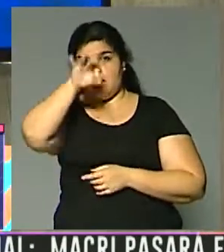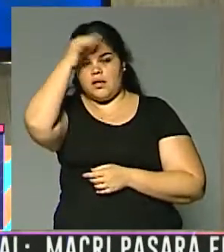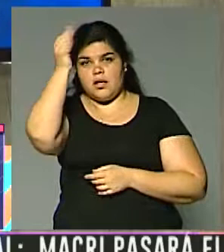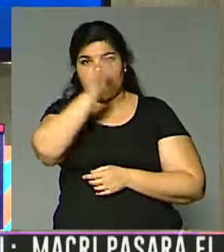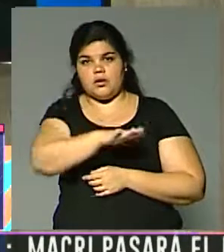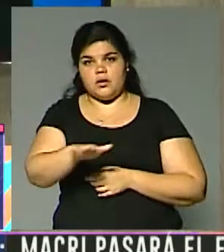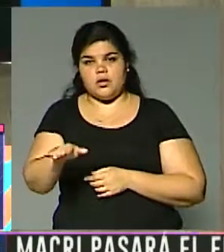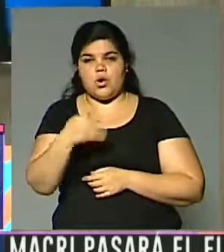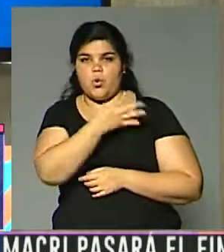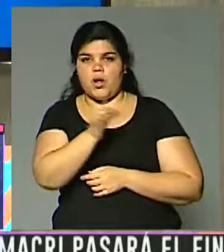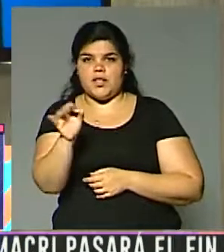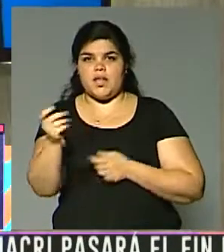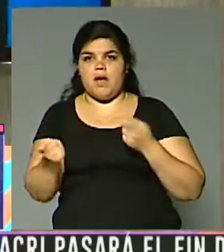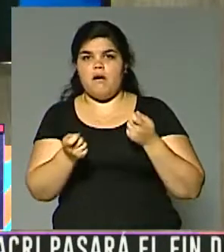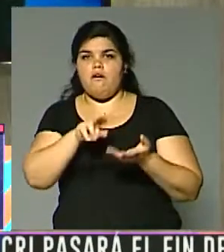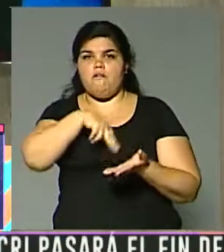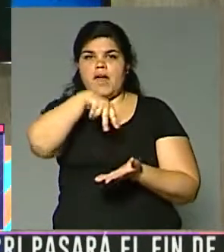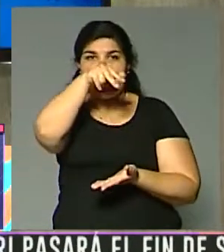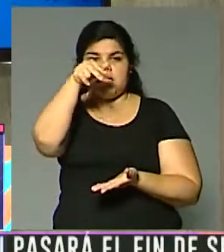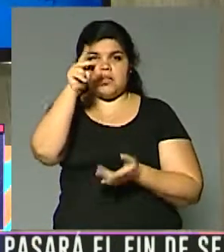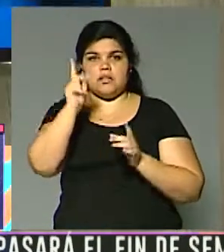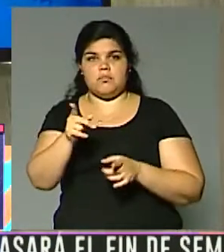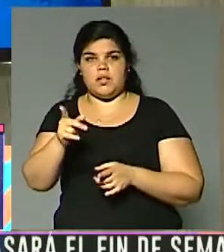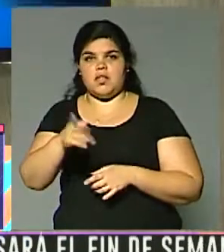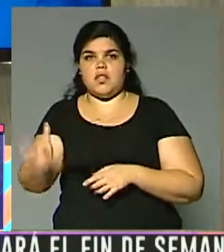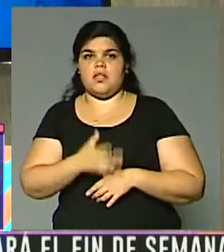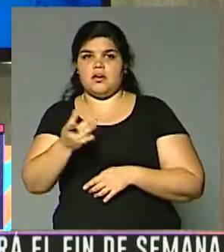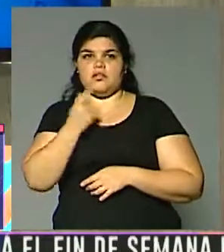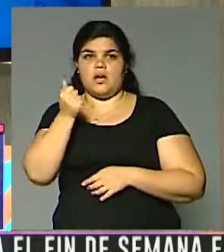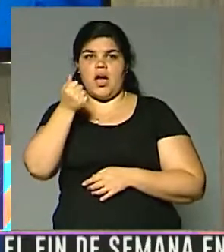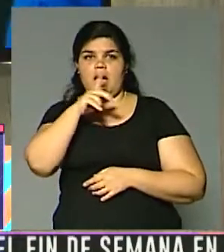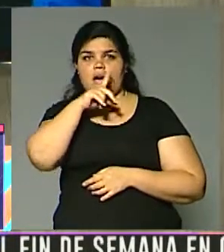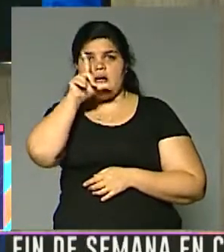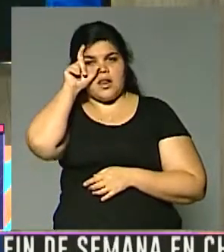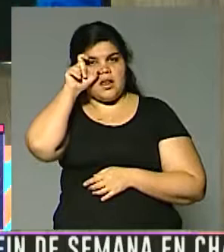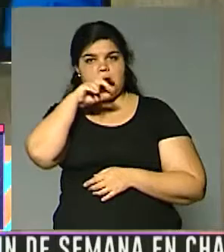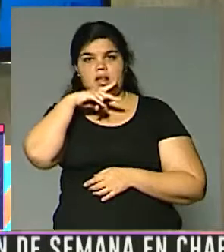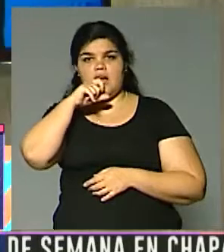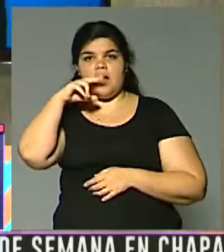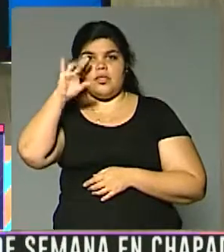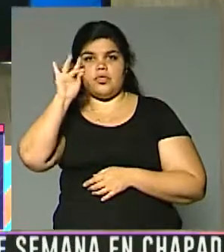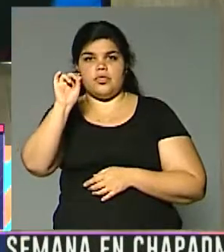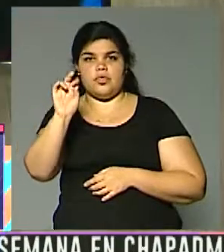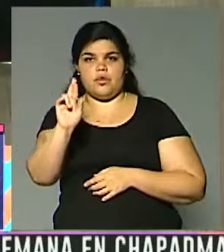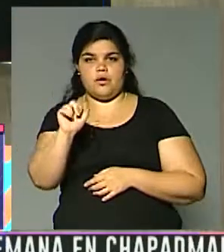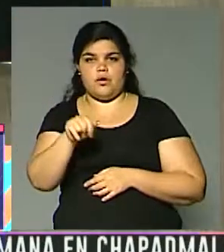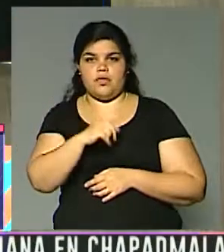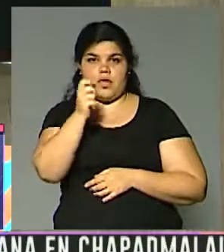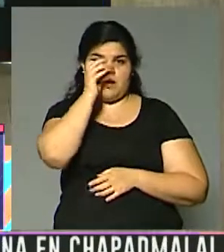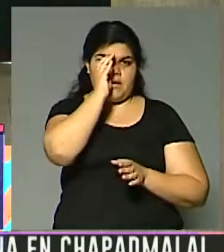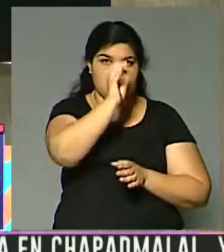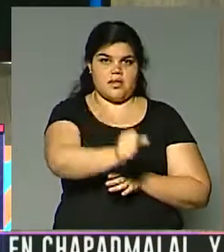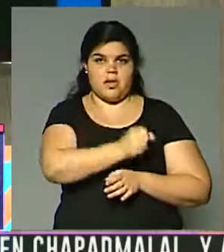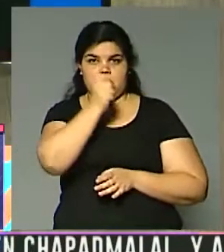bailarines en escena y está bajo la dirección de alejandro cervera si bien durante esta semana del 2023 hubieron